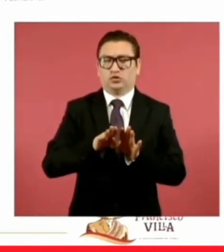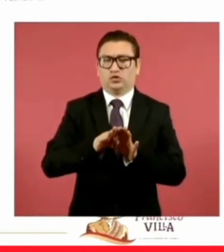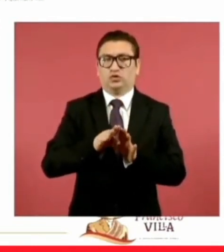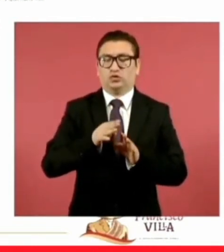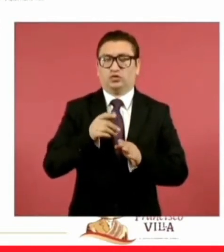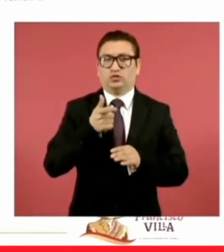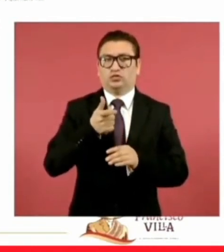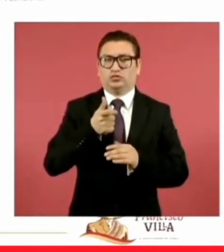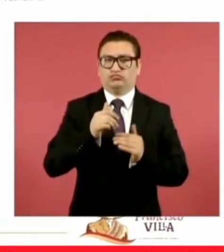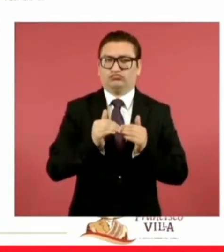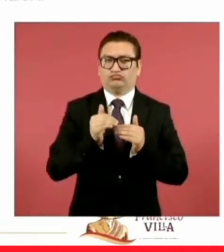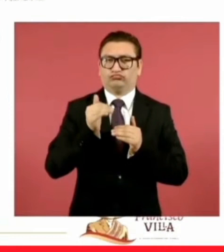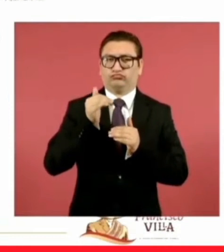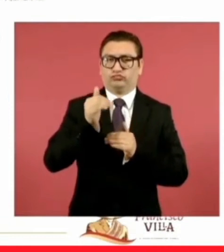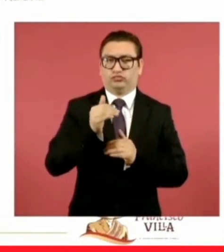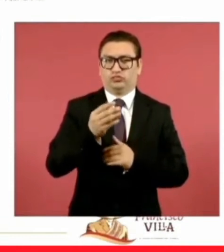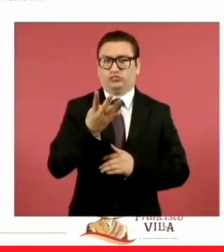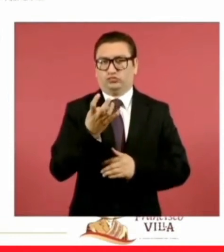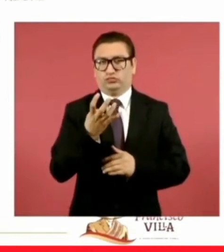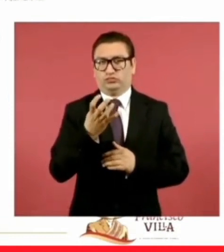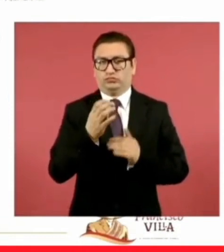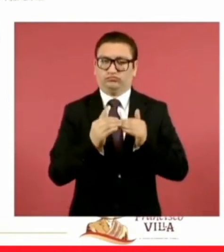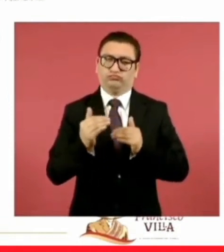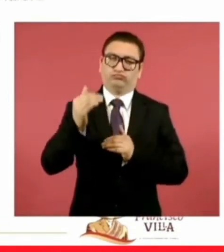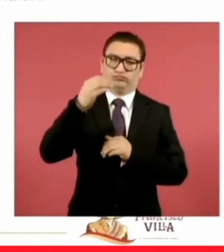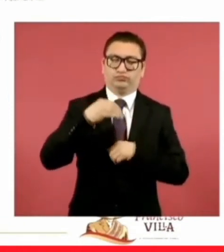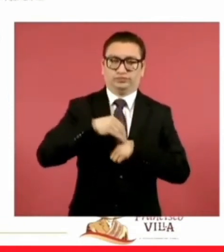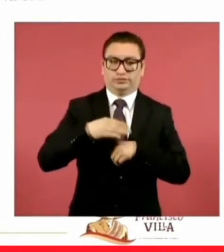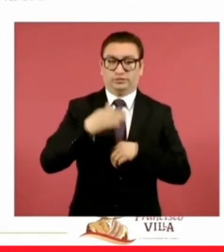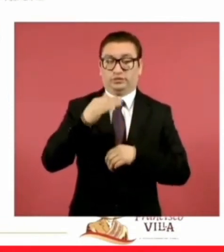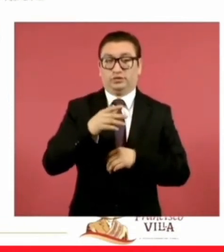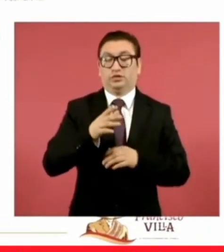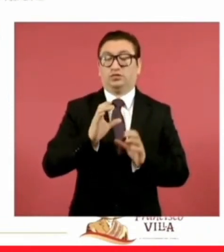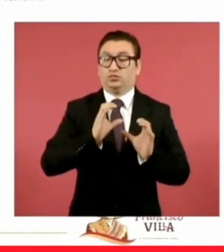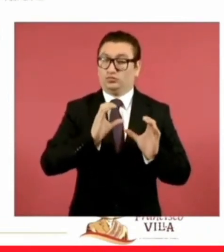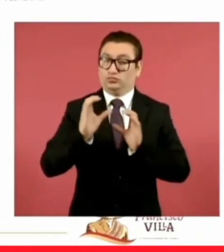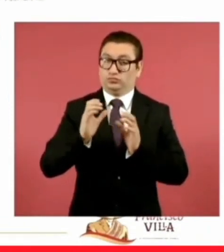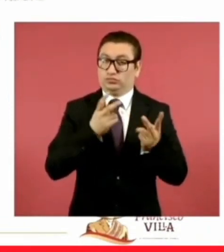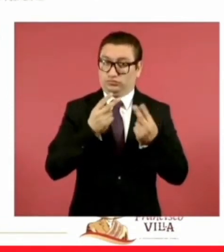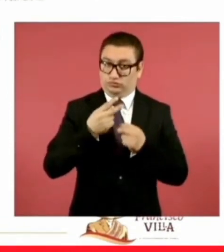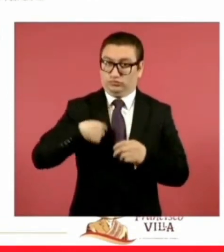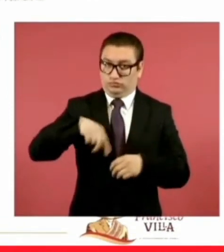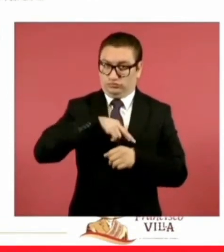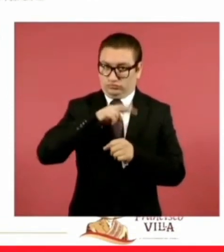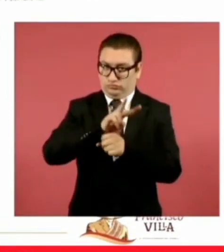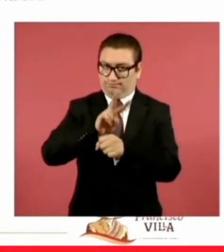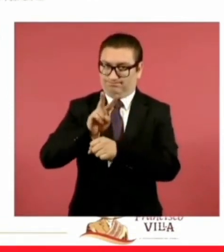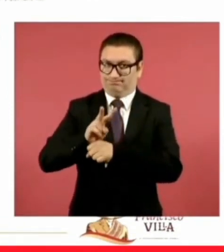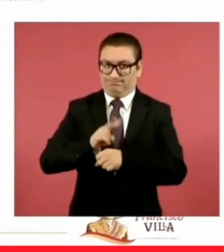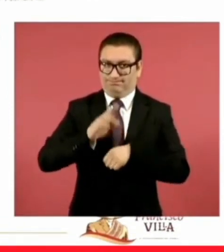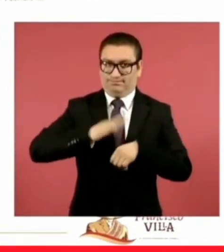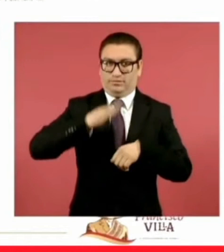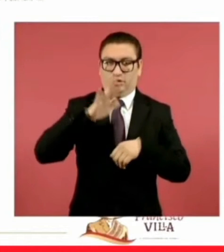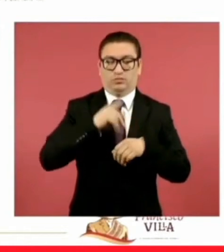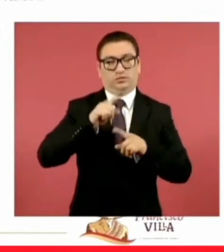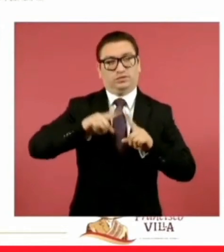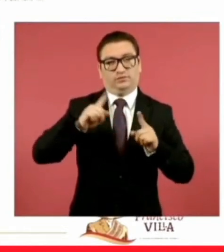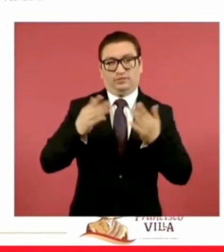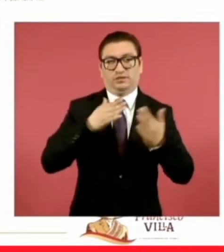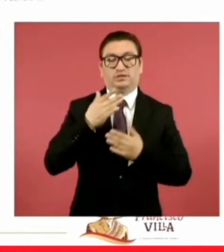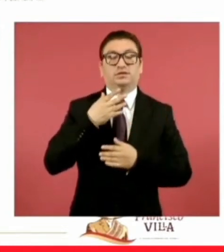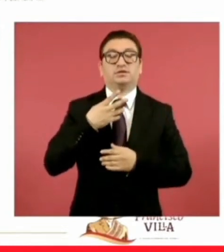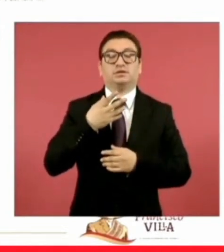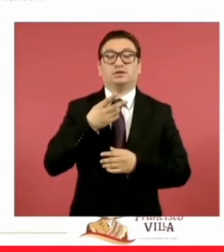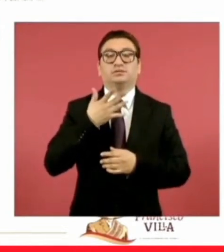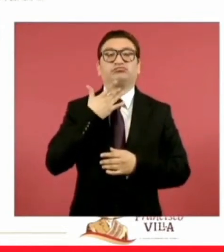presentando indicadores superiores a los $4. Y aguas, porque vamos a estar muy atentos a ello. A diferencia, como lo vamos a ver en